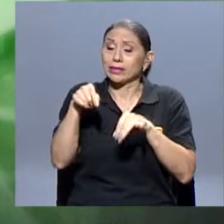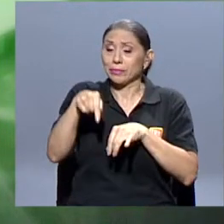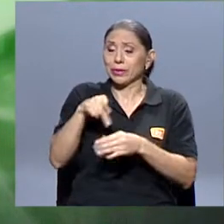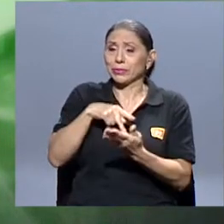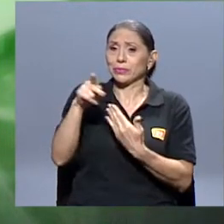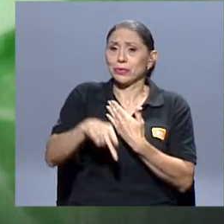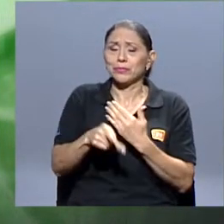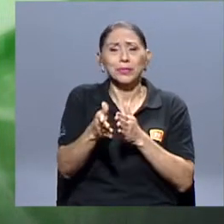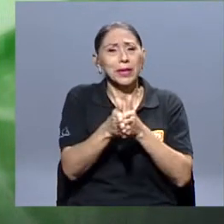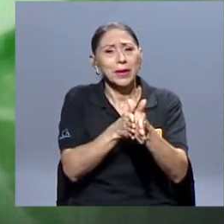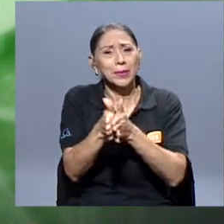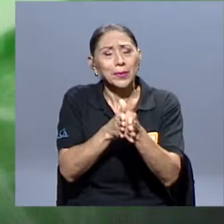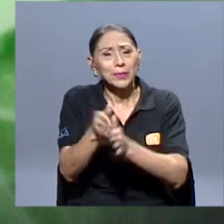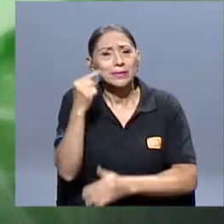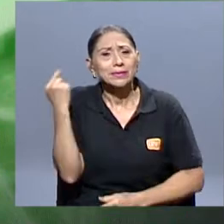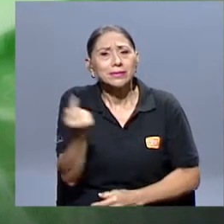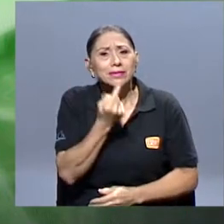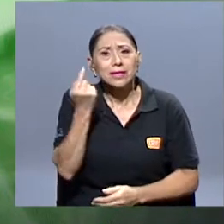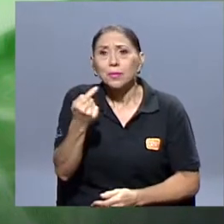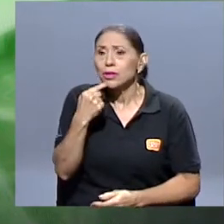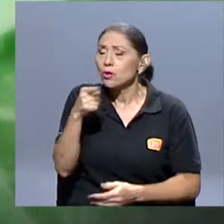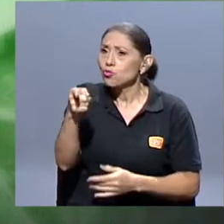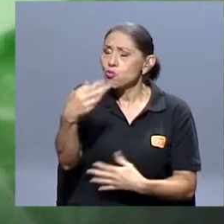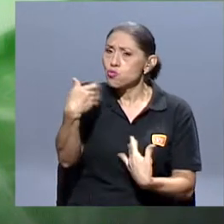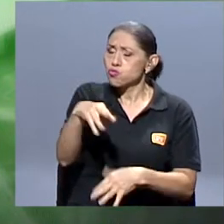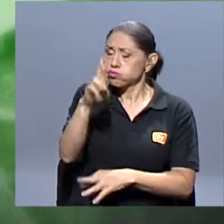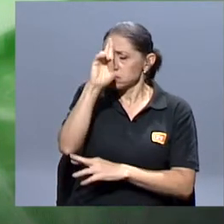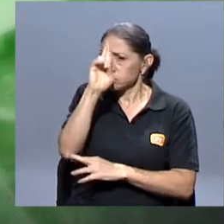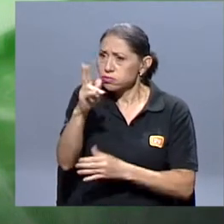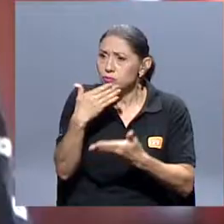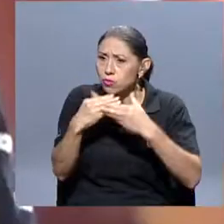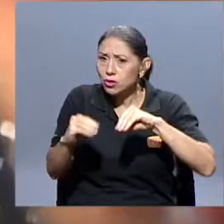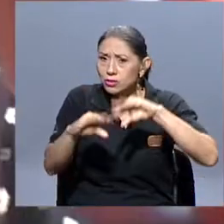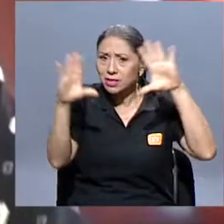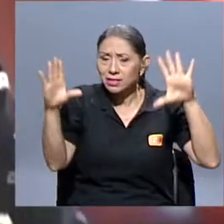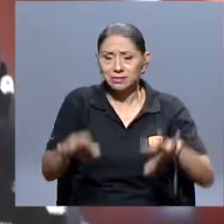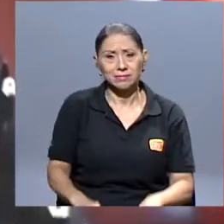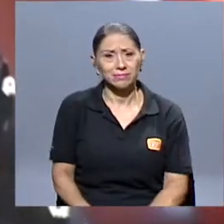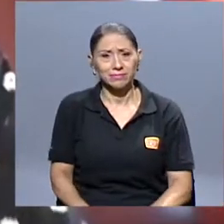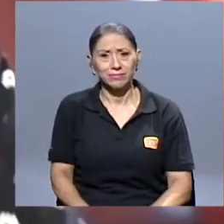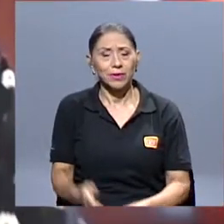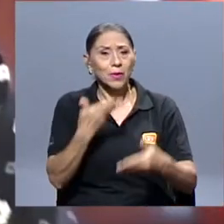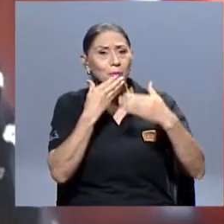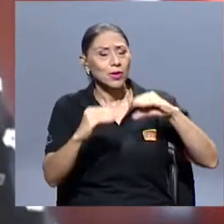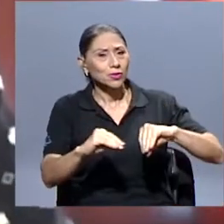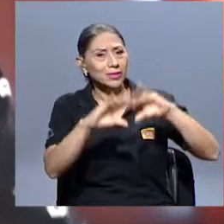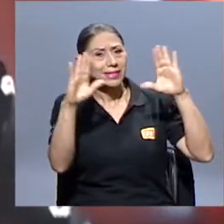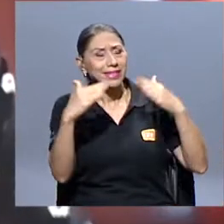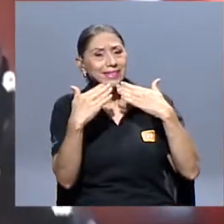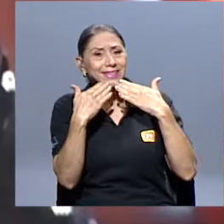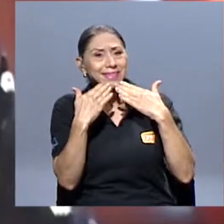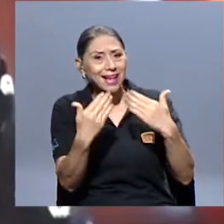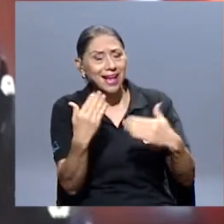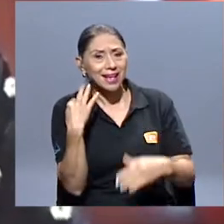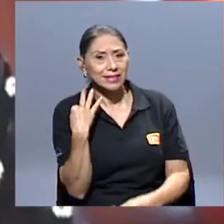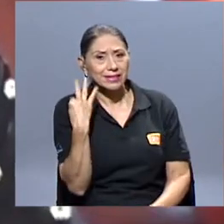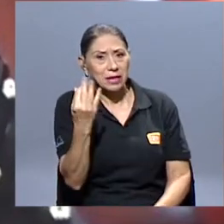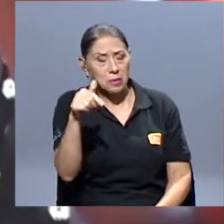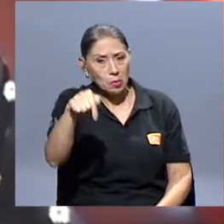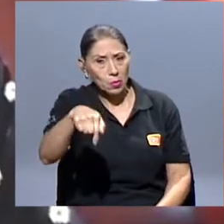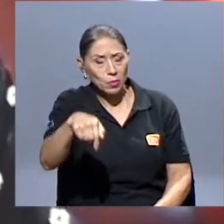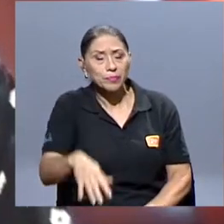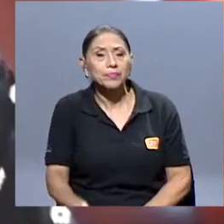aprovecho para manifestarle siempre mi admiración y mi respeto. Don Tomás, buenos días. Buenos días, muchas gracias por la